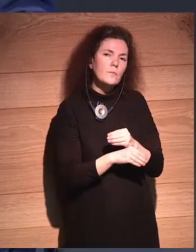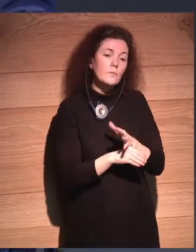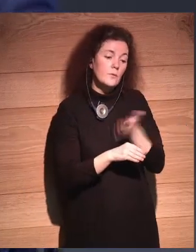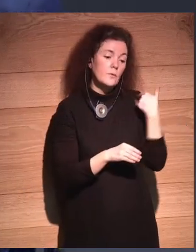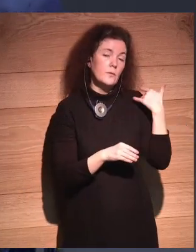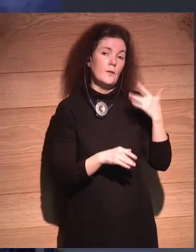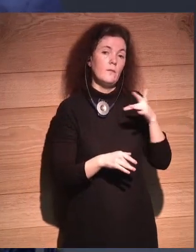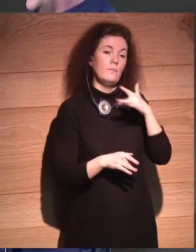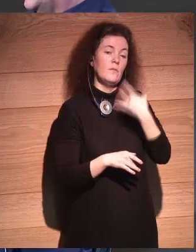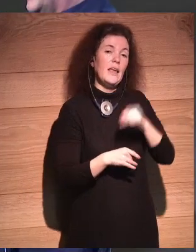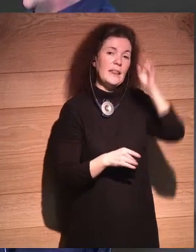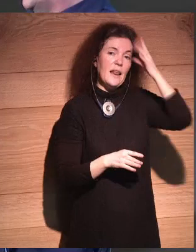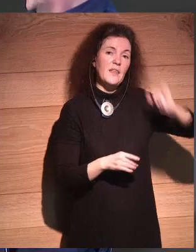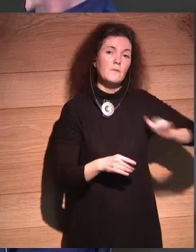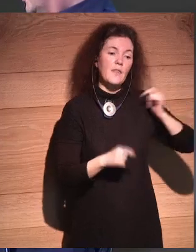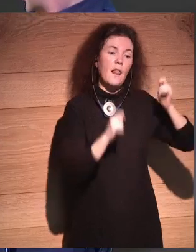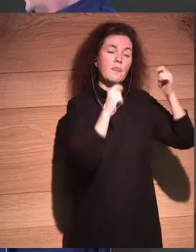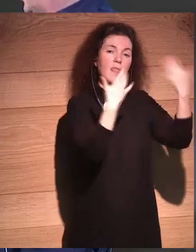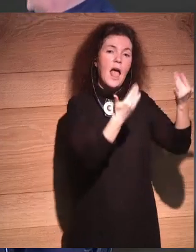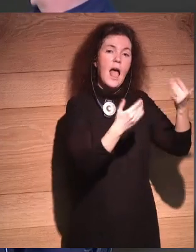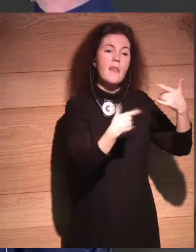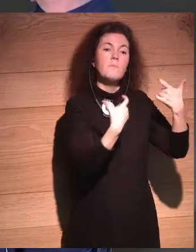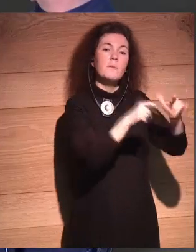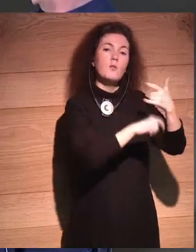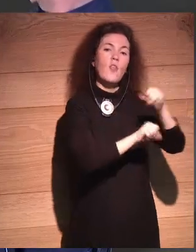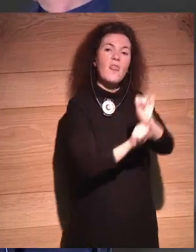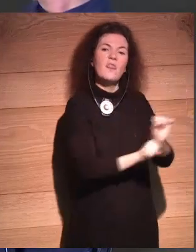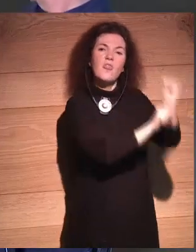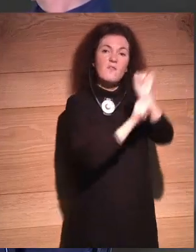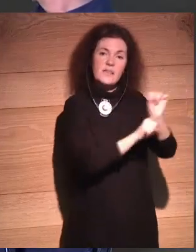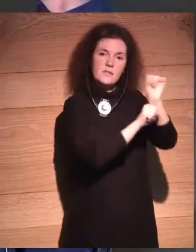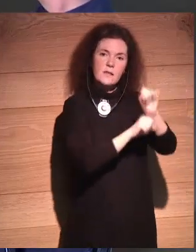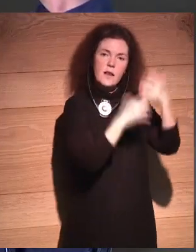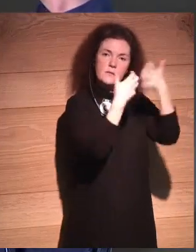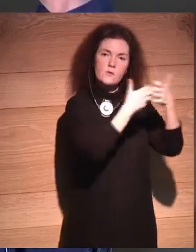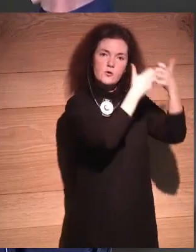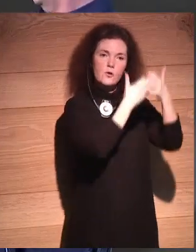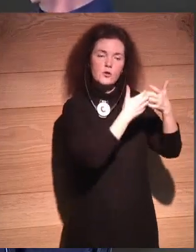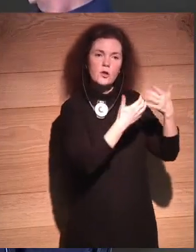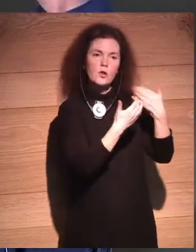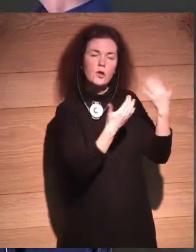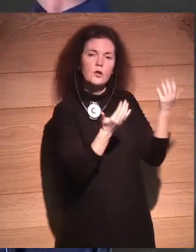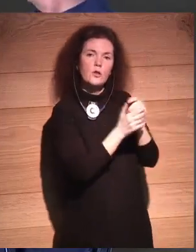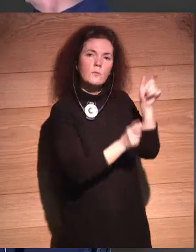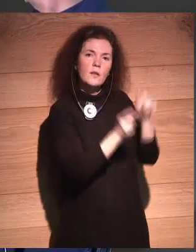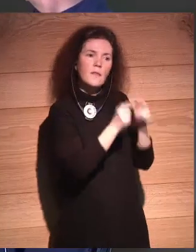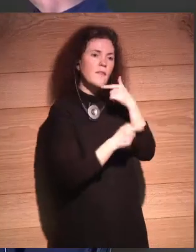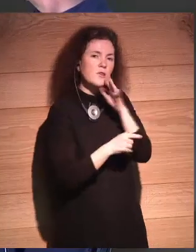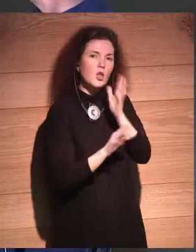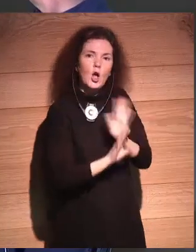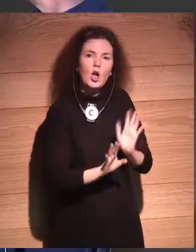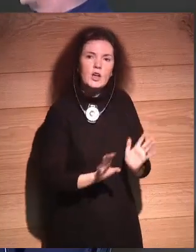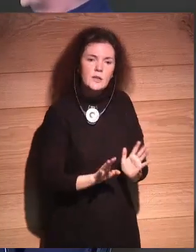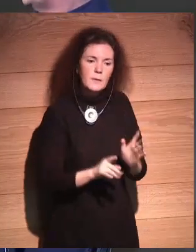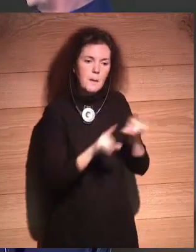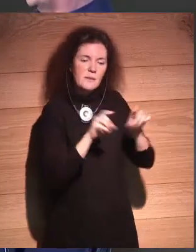cuando cedió su inteligencia artificial al Departamento de Defensa en Estados Unidos. Y todos los ejecutivos dijeron, bueno, esto es terrible, vamos a dejar